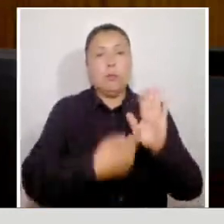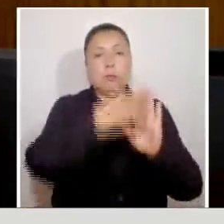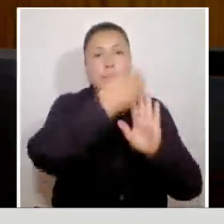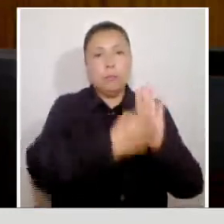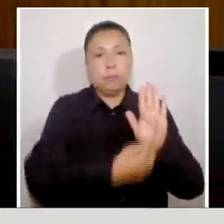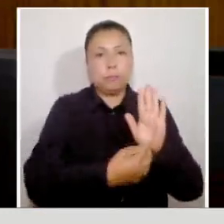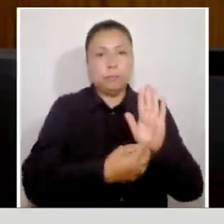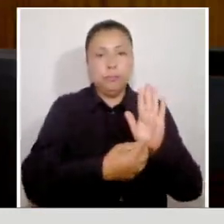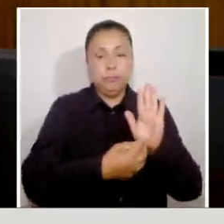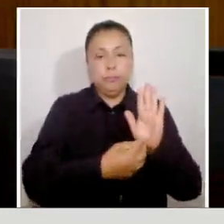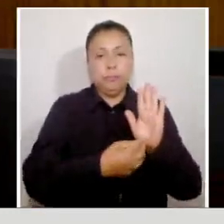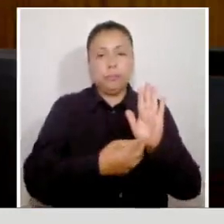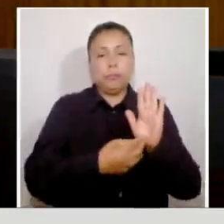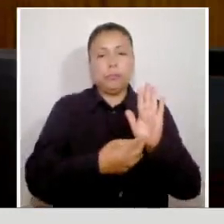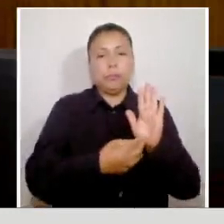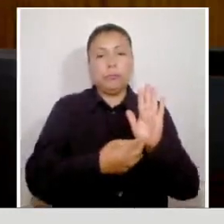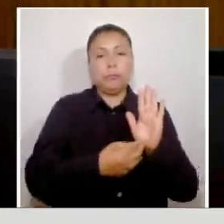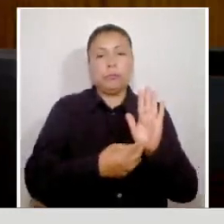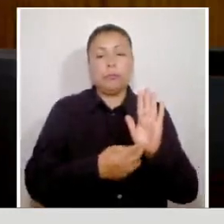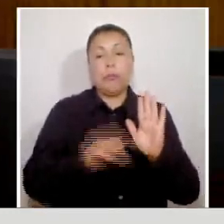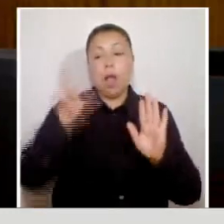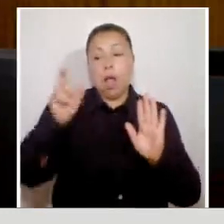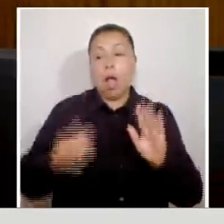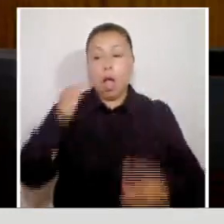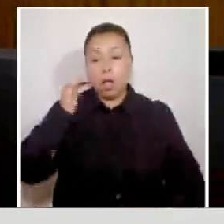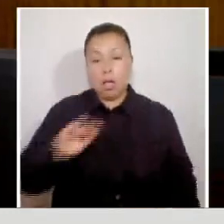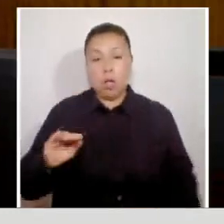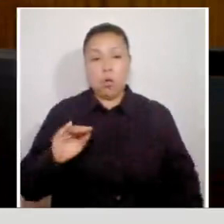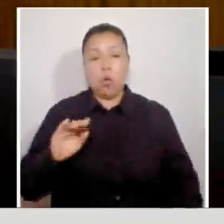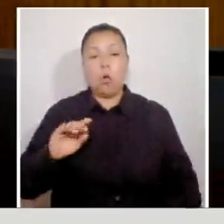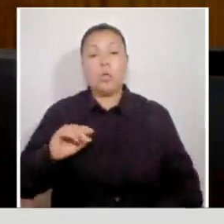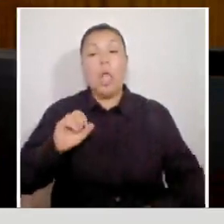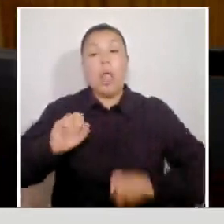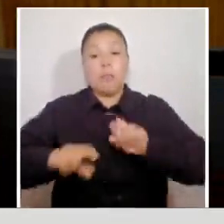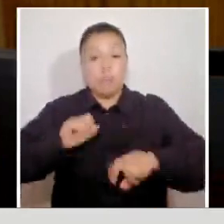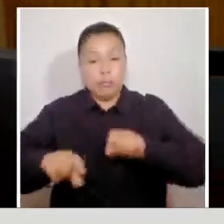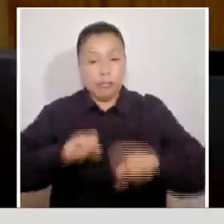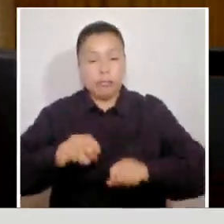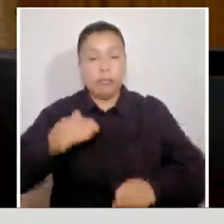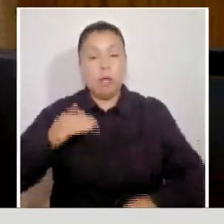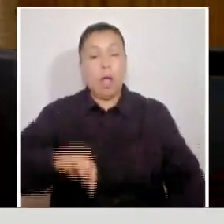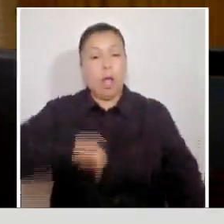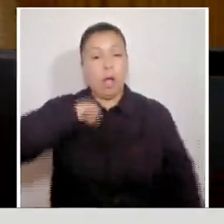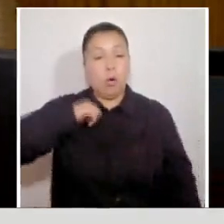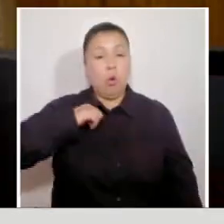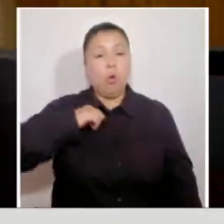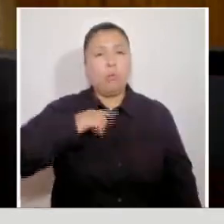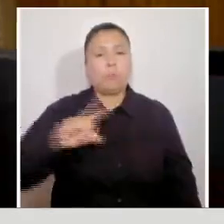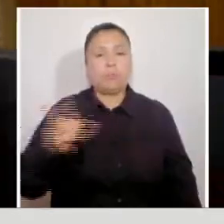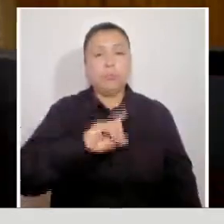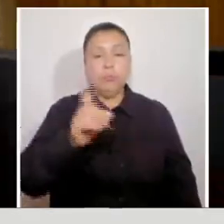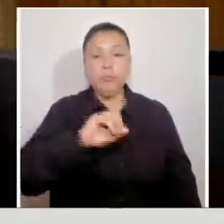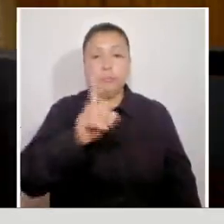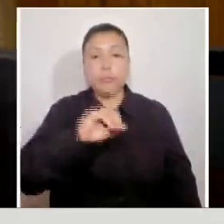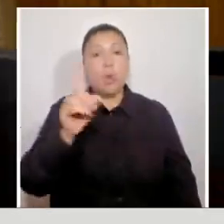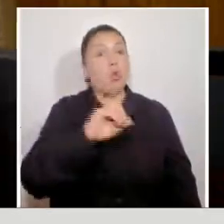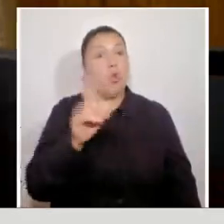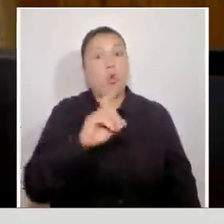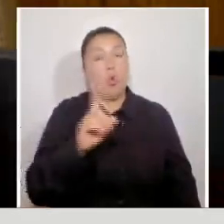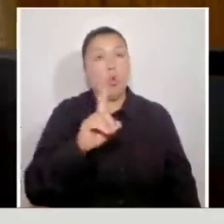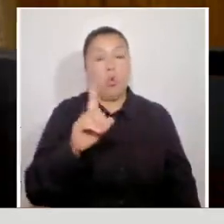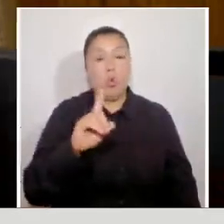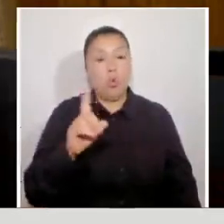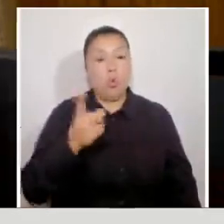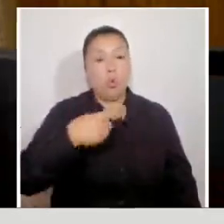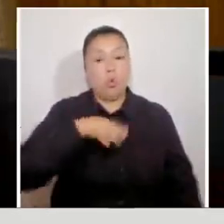indefensión a niñas niños y adolescentes No es que no estemos por la